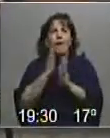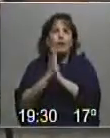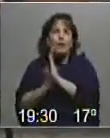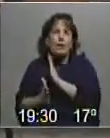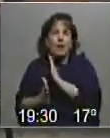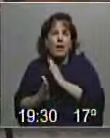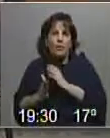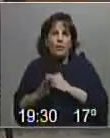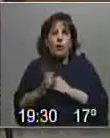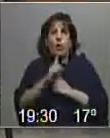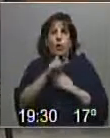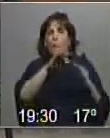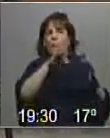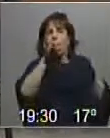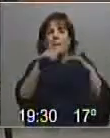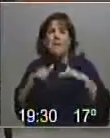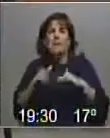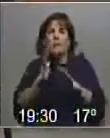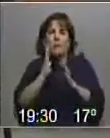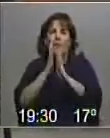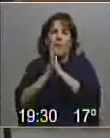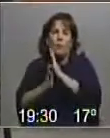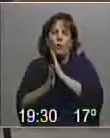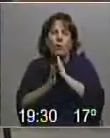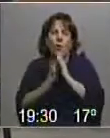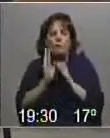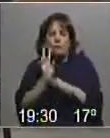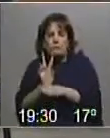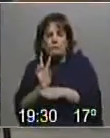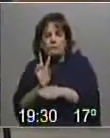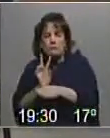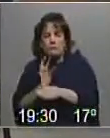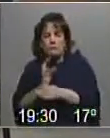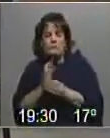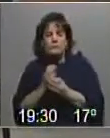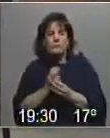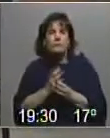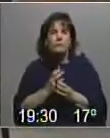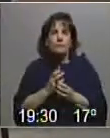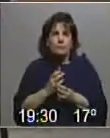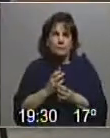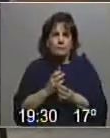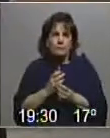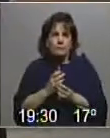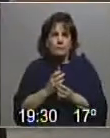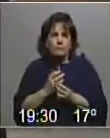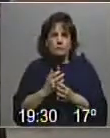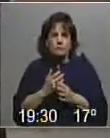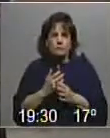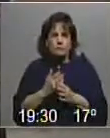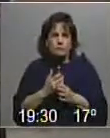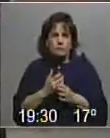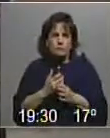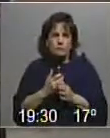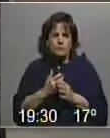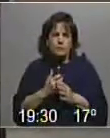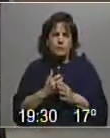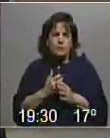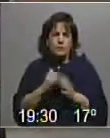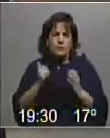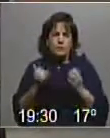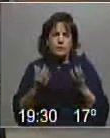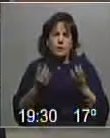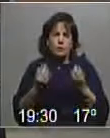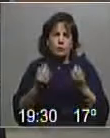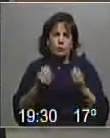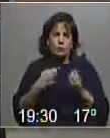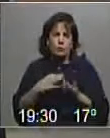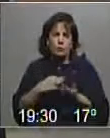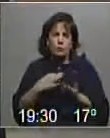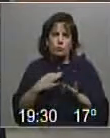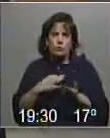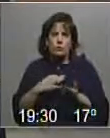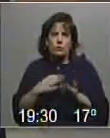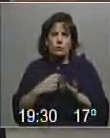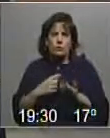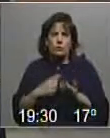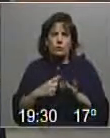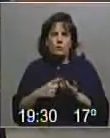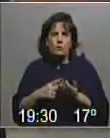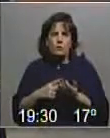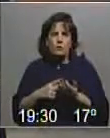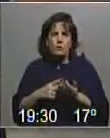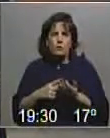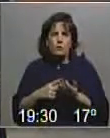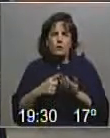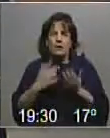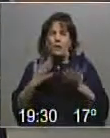como migrantes, ¿no? Sí, no, estatus oficial. Como refugiados ya llevan muchísimos años los salvadoreños tratando de huir, sobre todo hacia